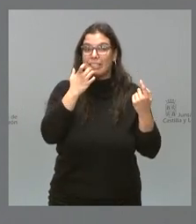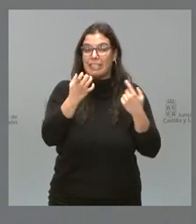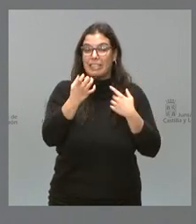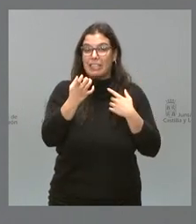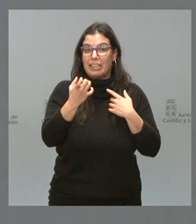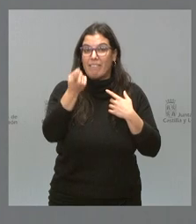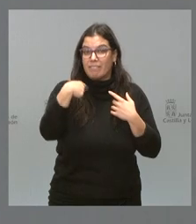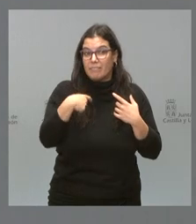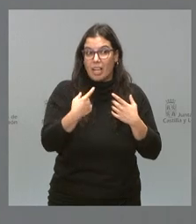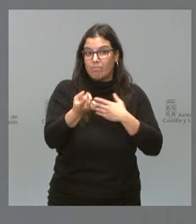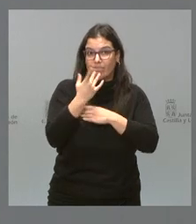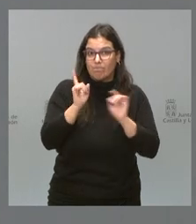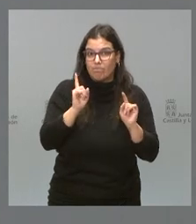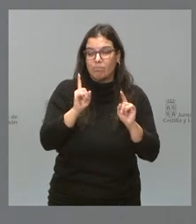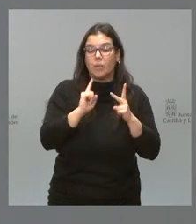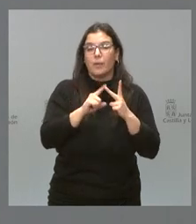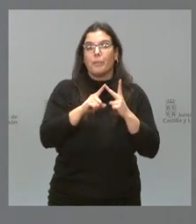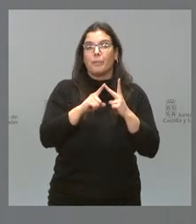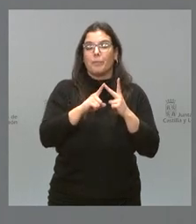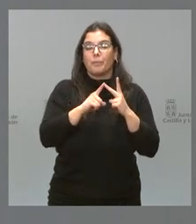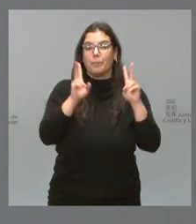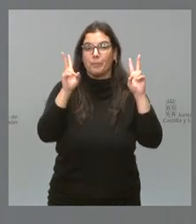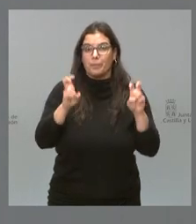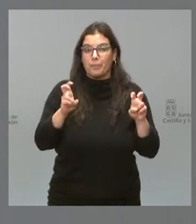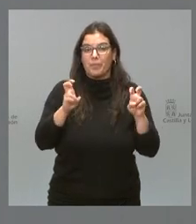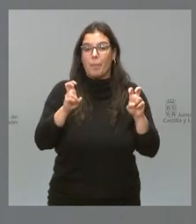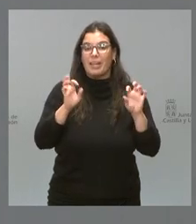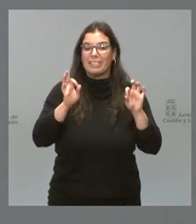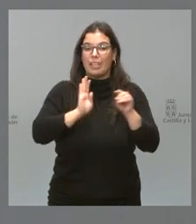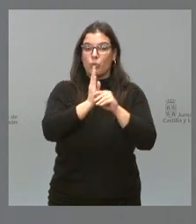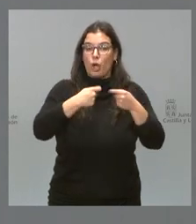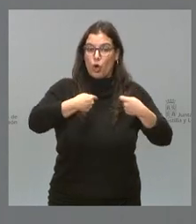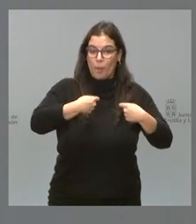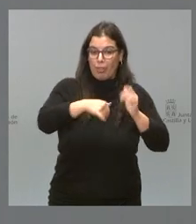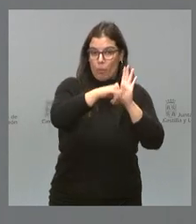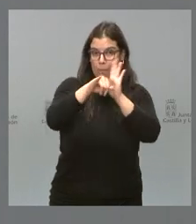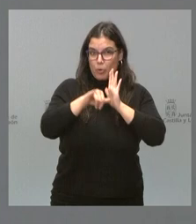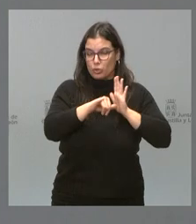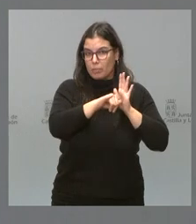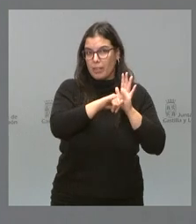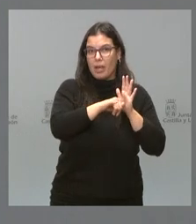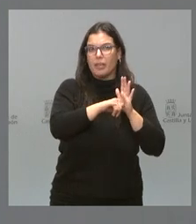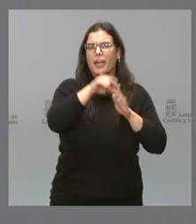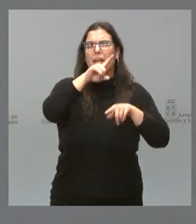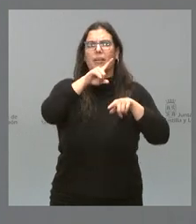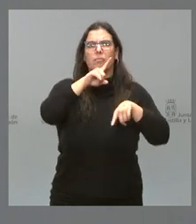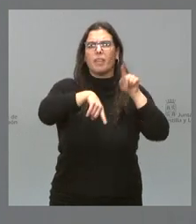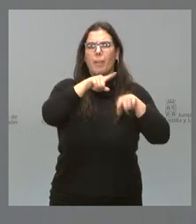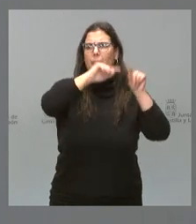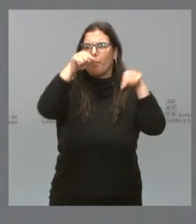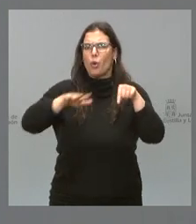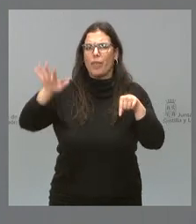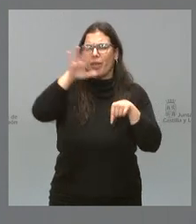pasado y respecto a las de comercio de proximidad Porque hay tanta diferencia entre unas provincias y otras no sé si será